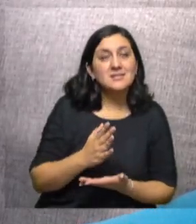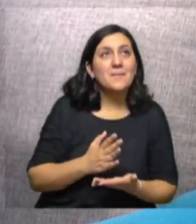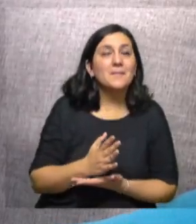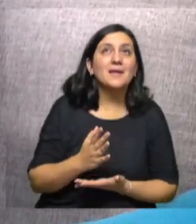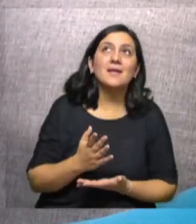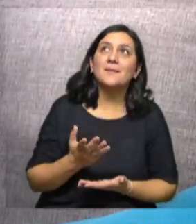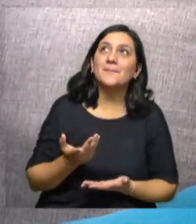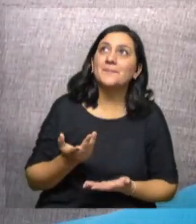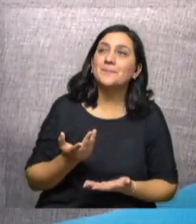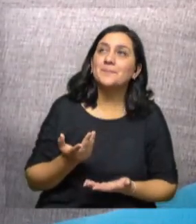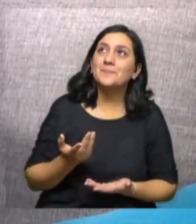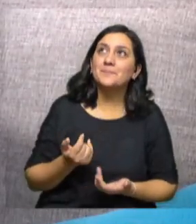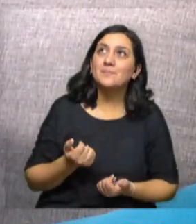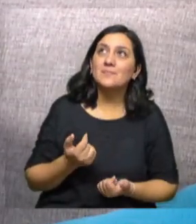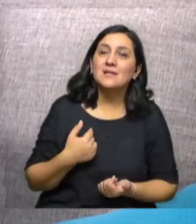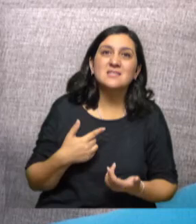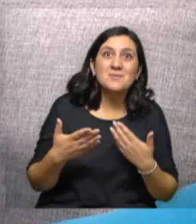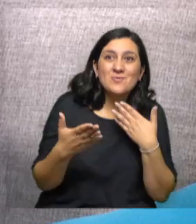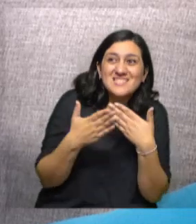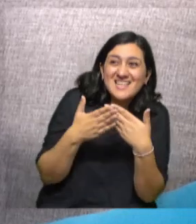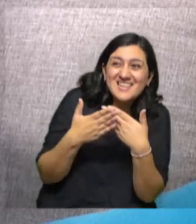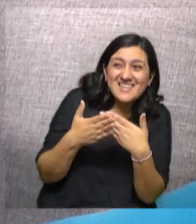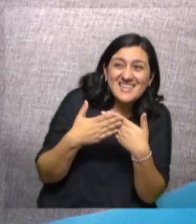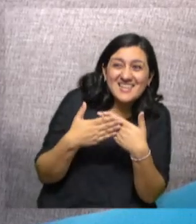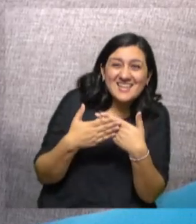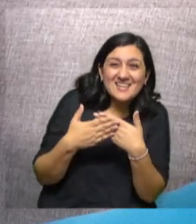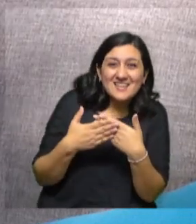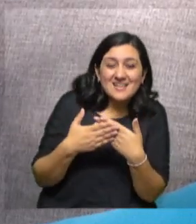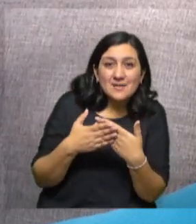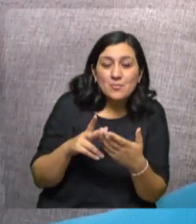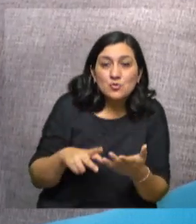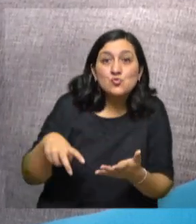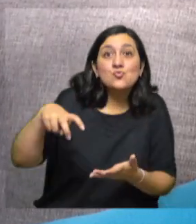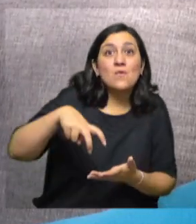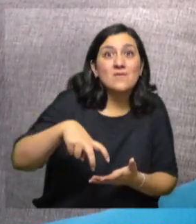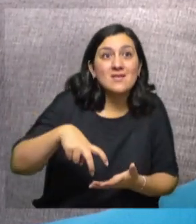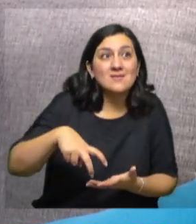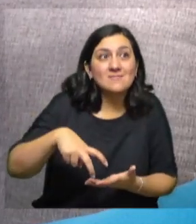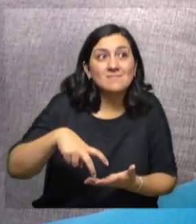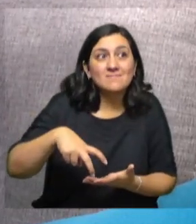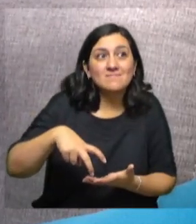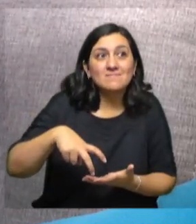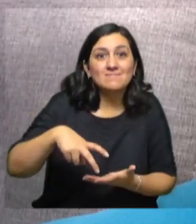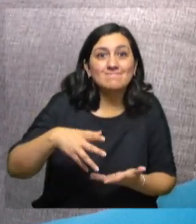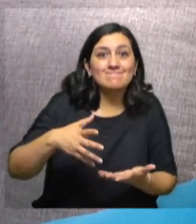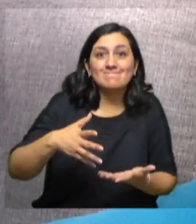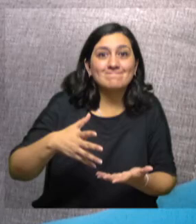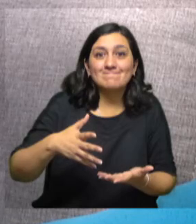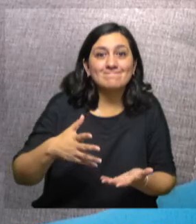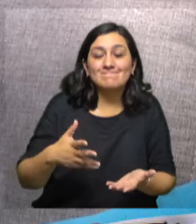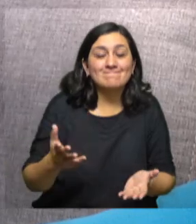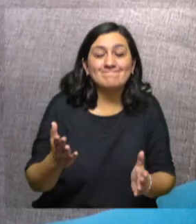Siempre estuve cerca y por subir a un escenario y no doy ese